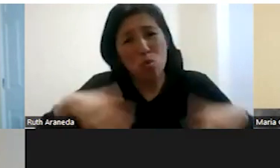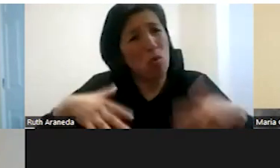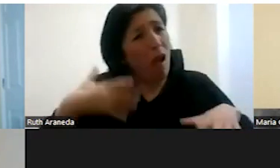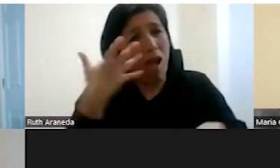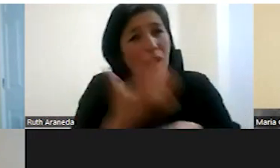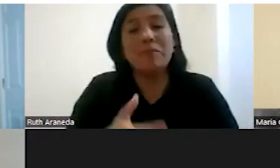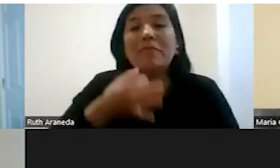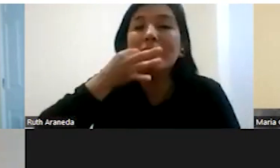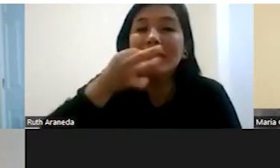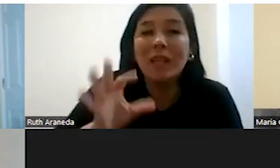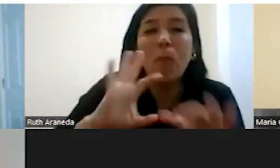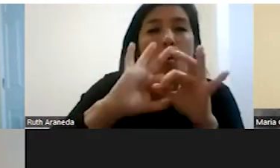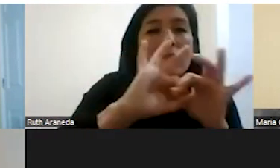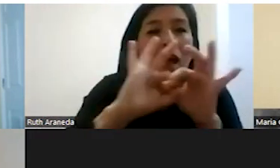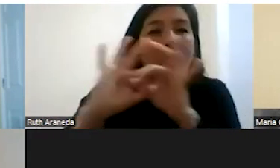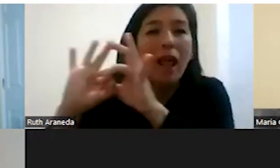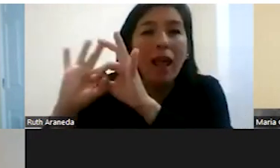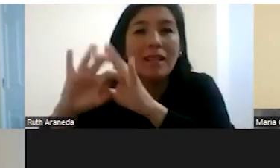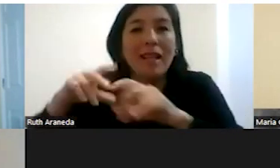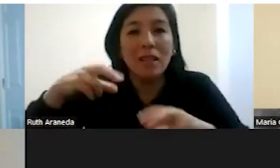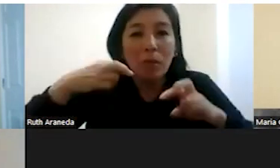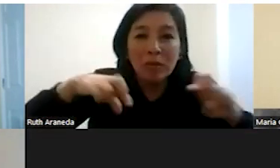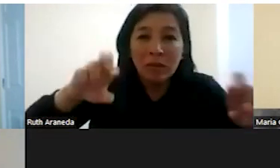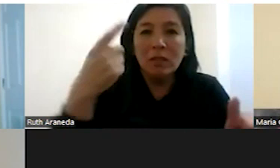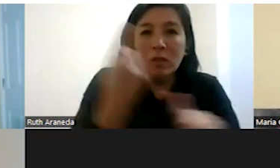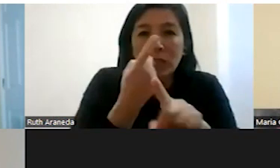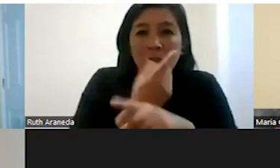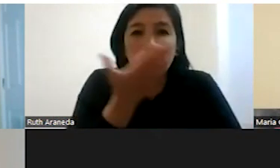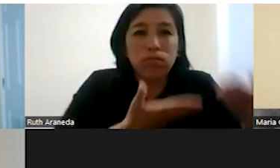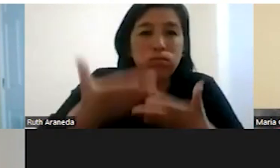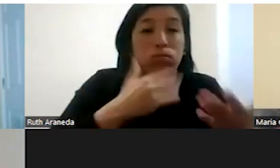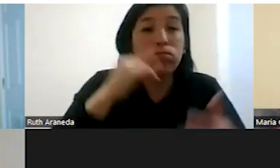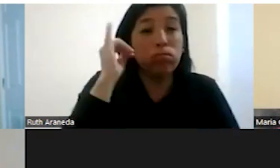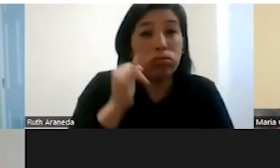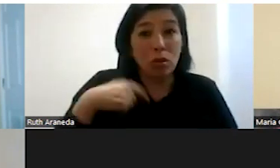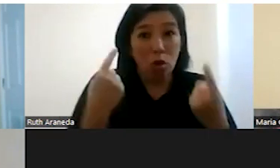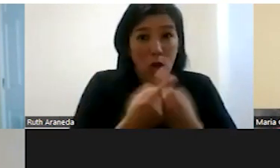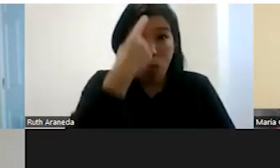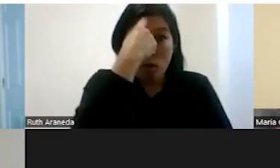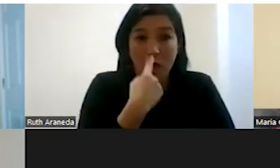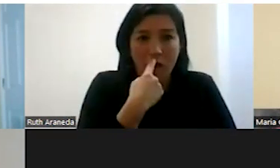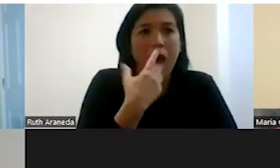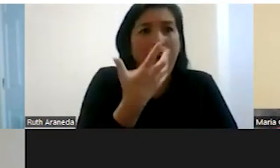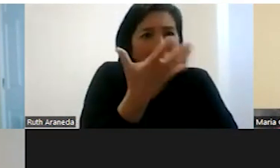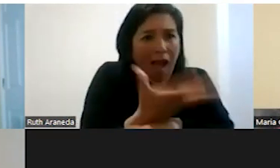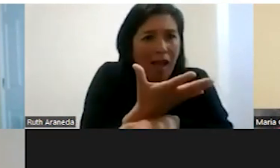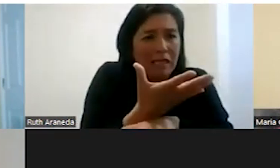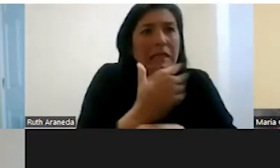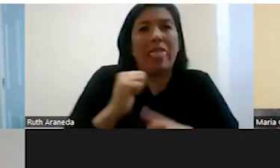Muchas gracias, José Miguel. En estas instancias de conversación siempre a nosotros como museo nos salen